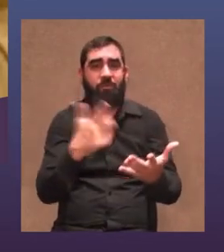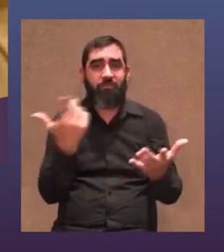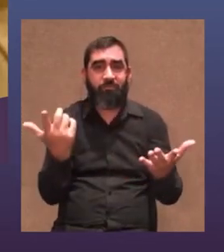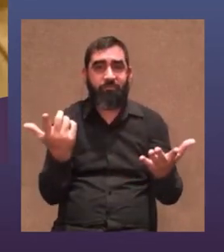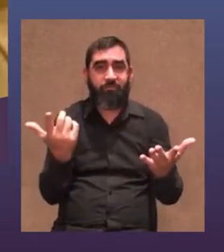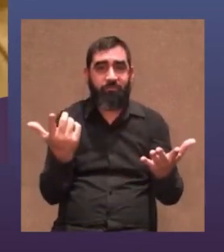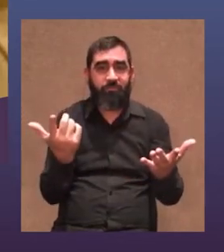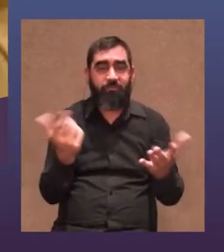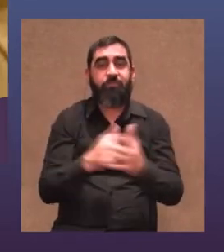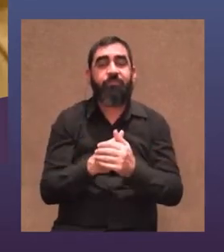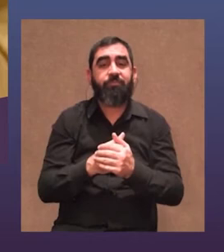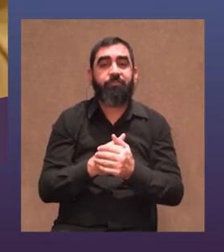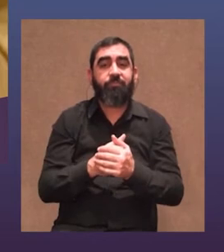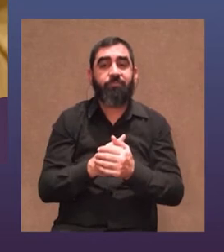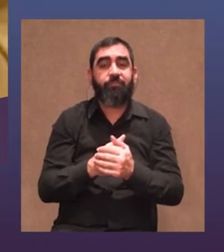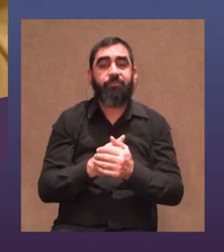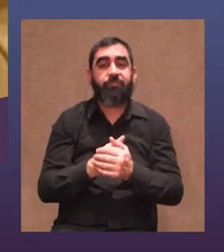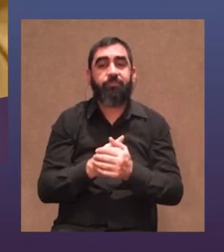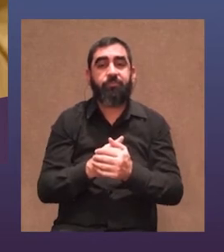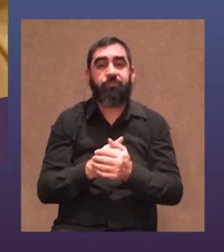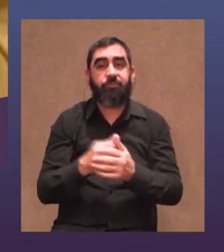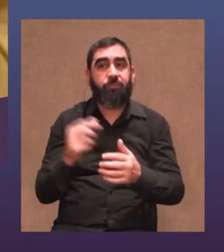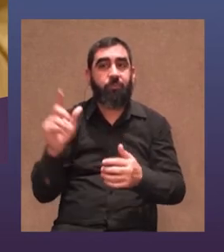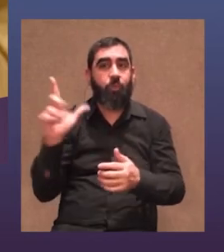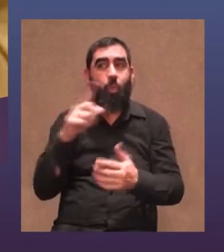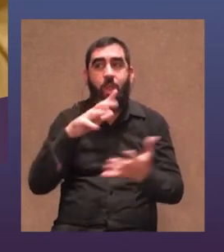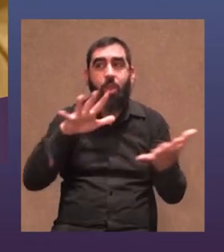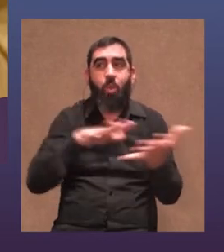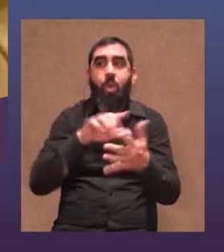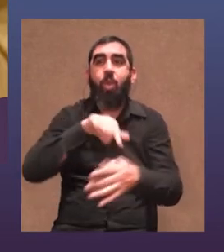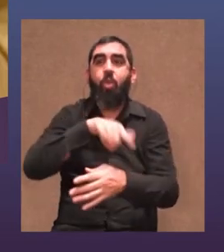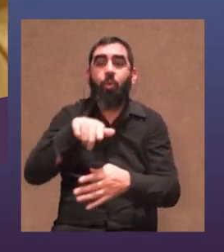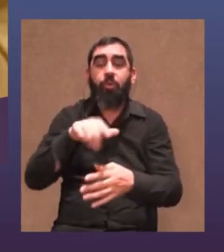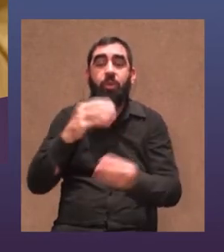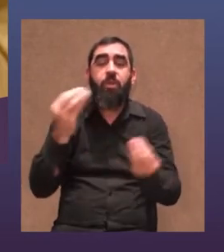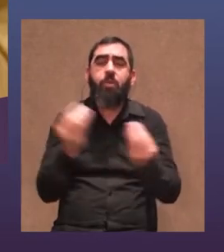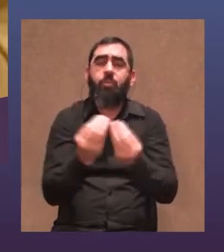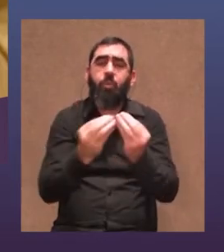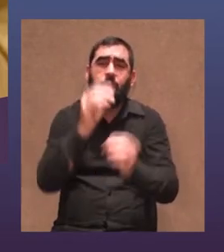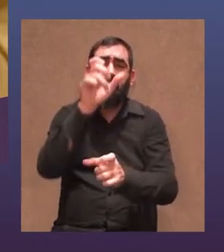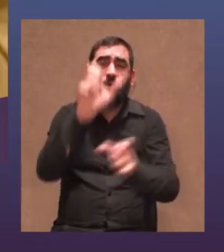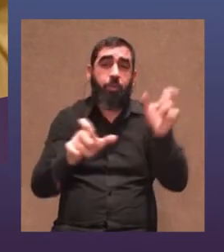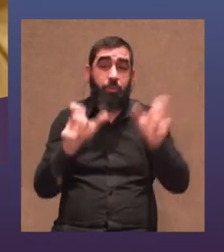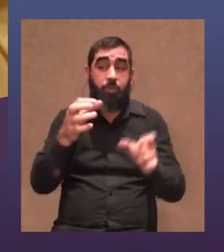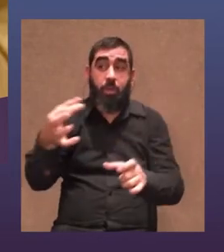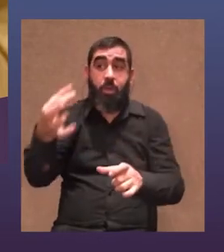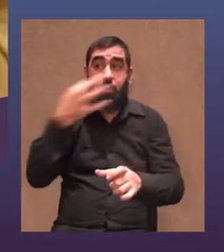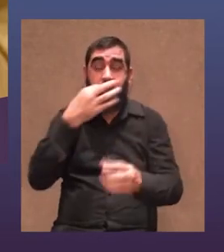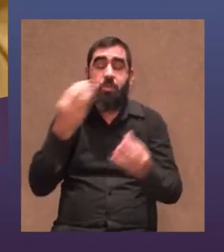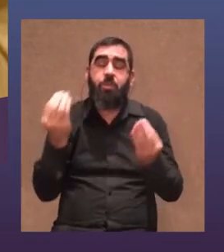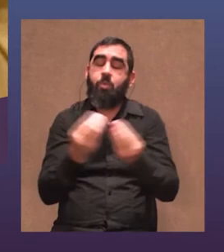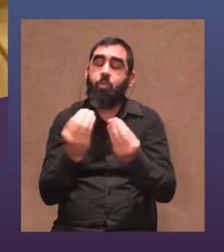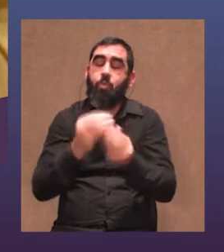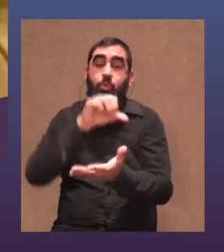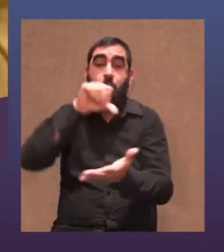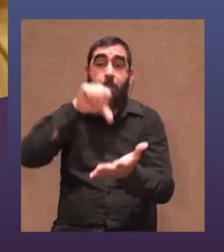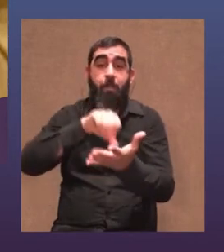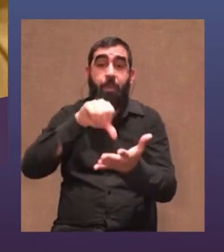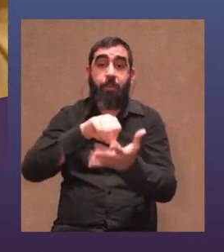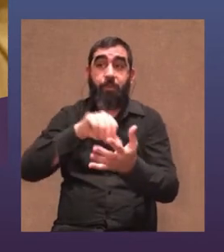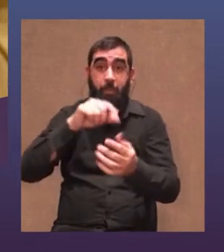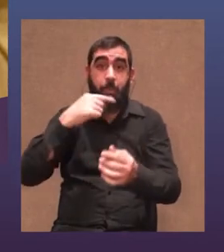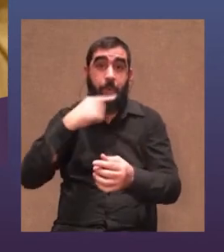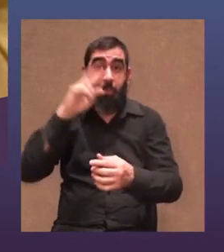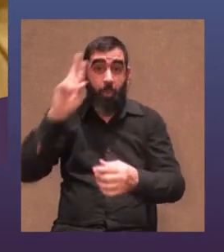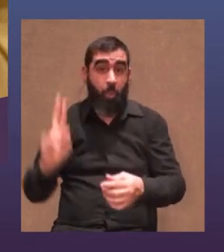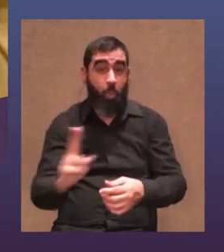World hoy, por ejemplo, no había un lugar. Y mucha gente me decía, en muchos países, me pasó en Uruguay,